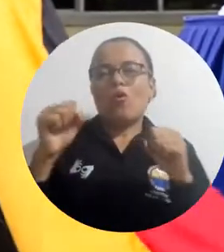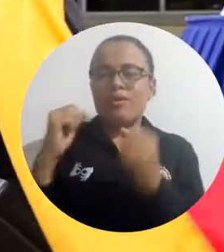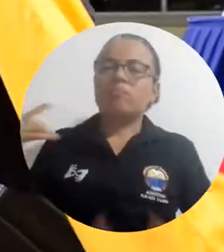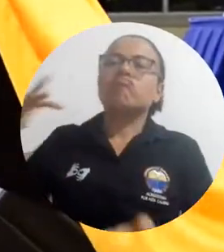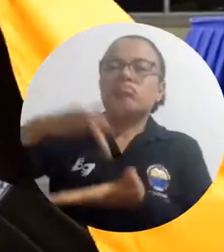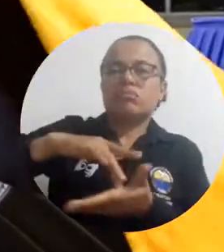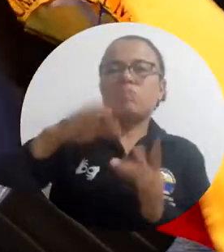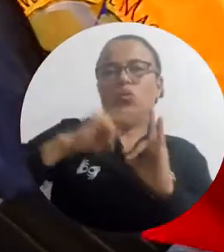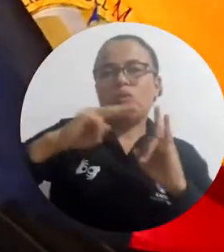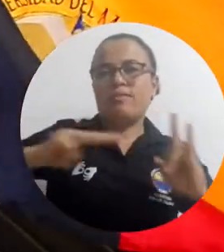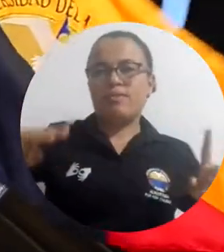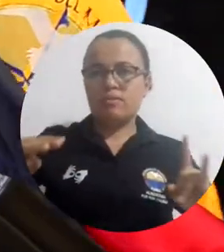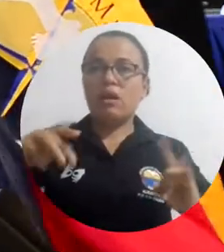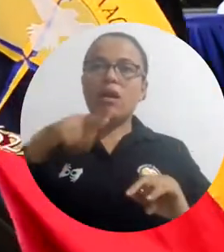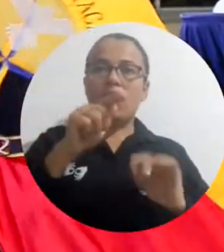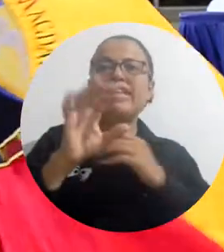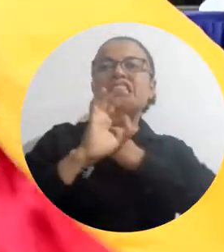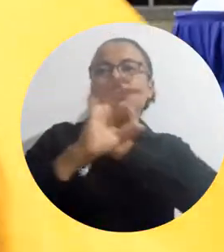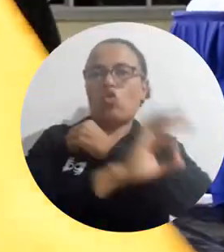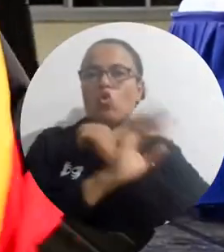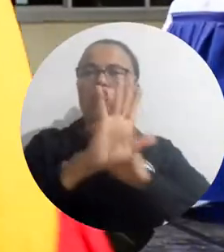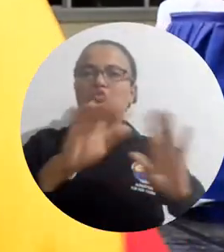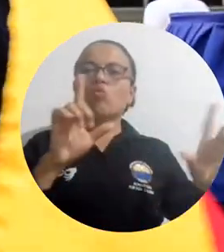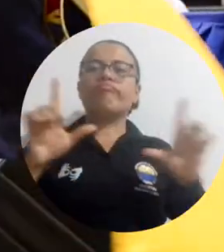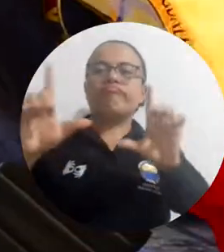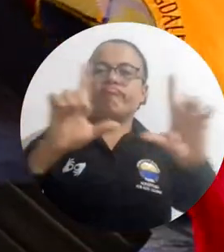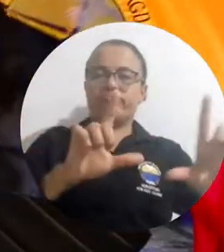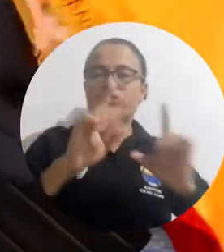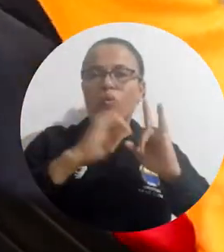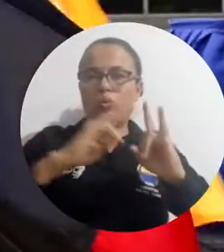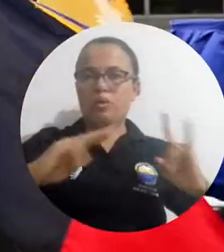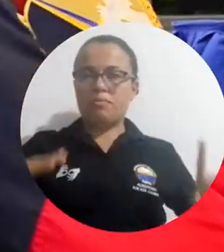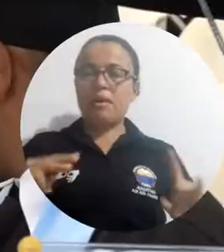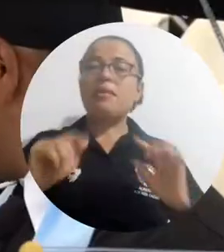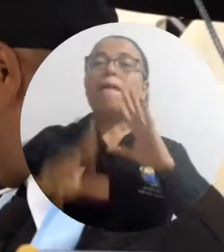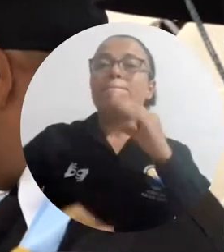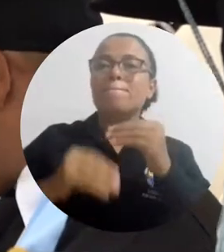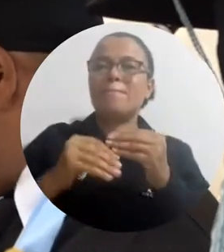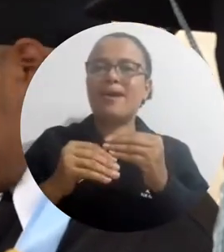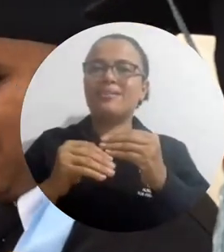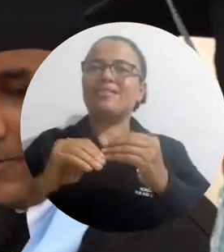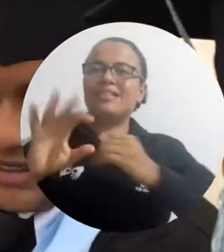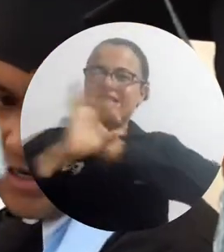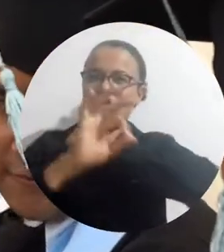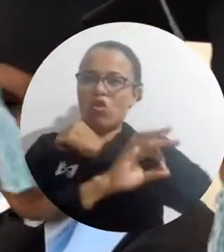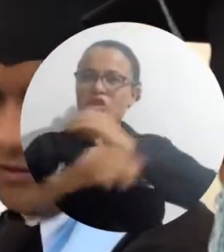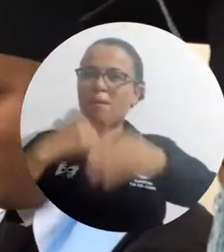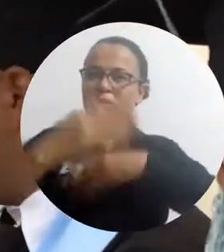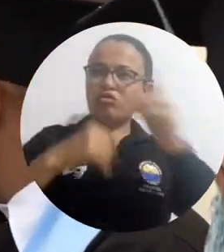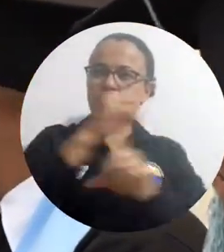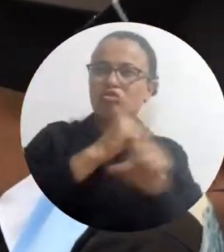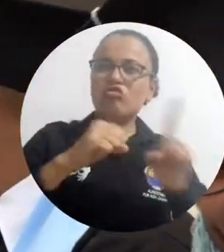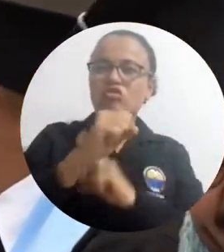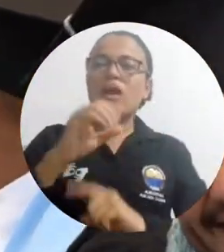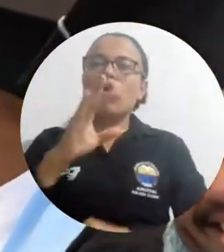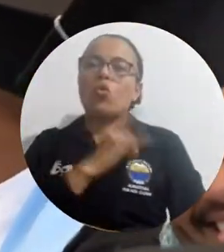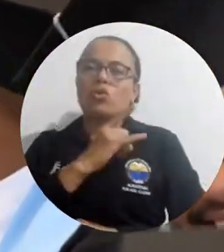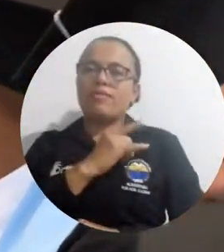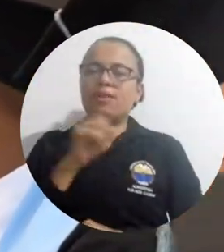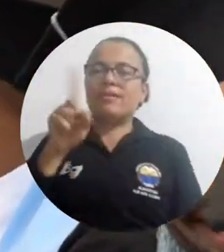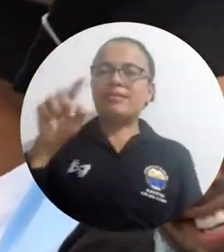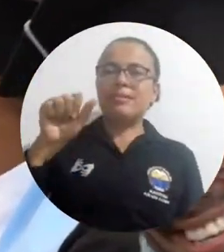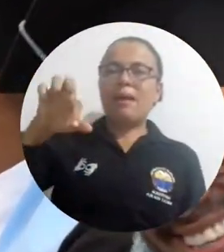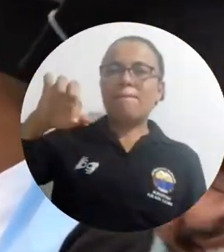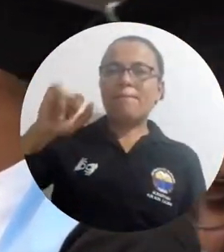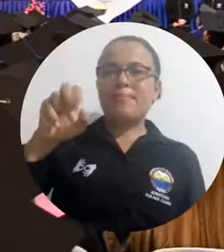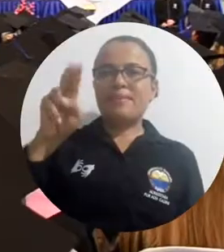en las aulas de la Alma Mater, se convirtió en psicólogo de Unimagdalena y a su vez obtuvo título como licenciado en Psicología y Procesos Sociales de la